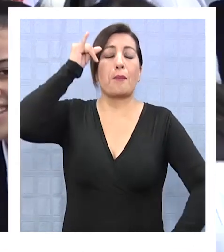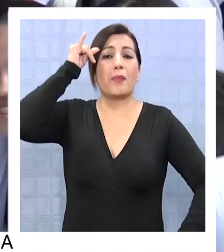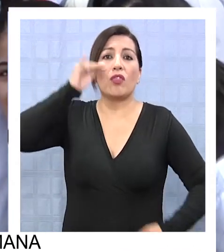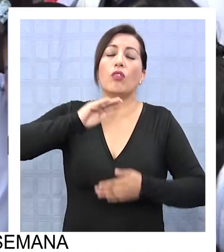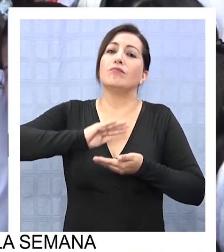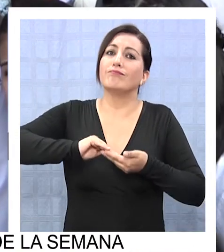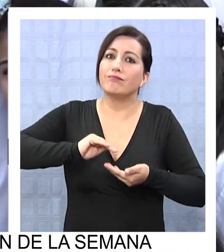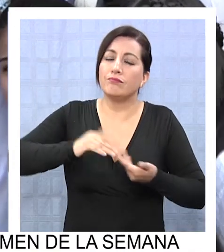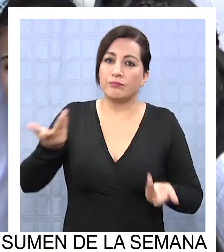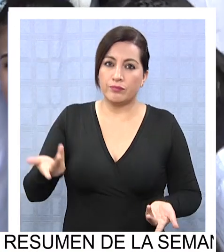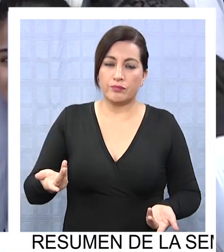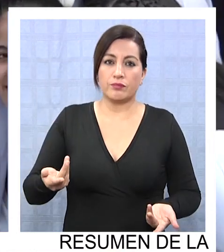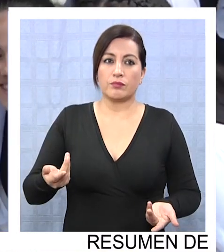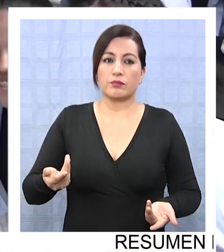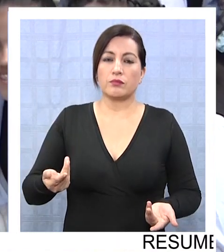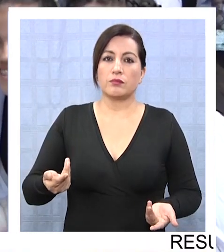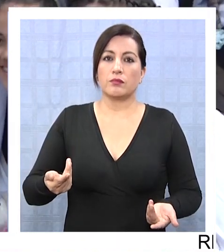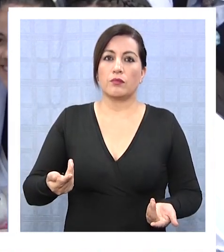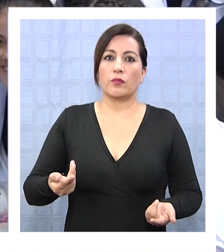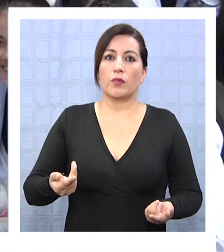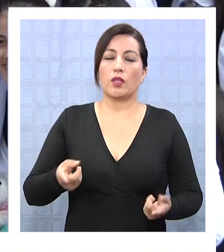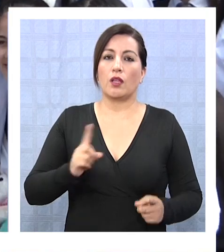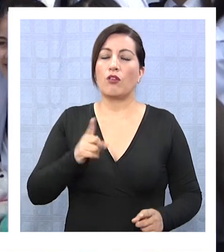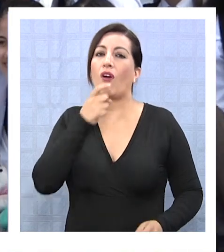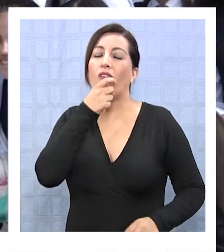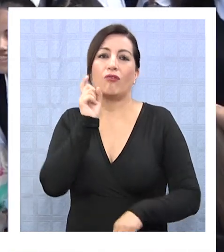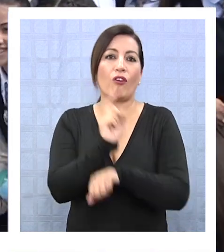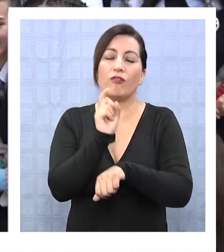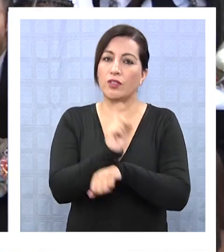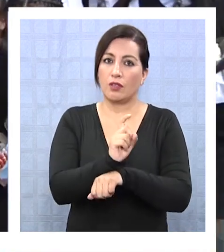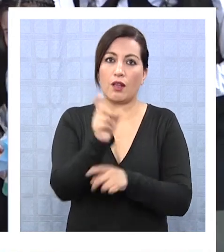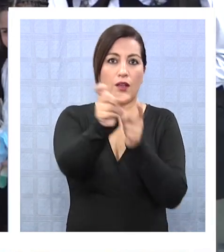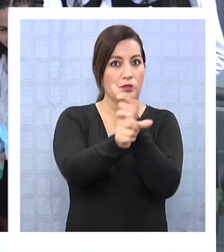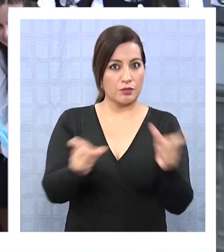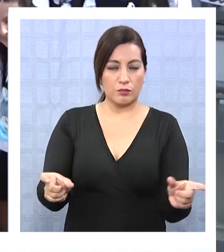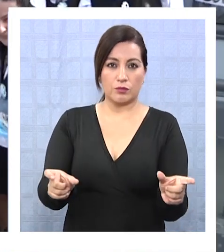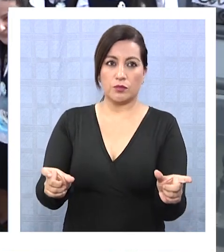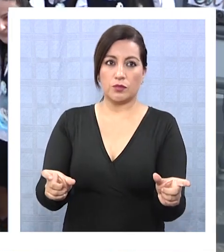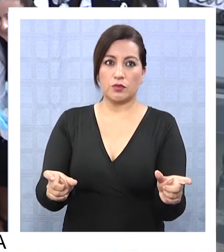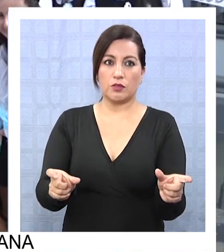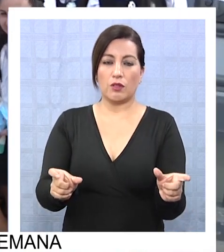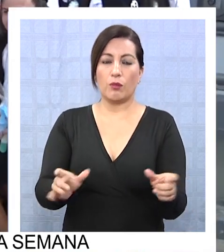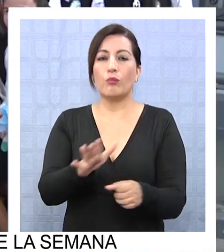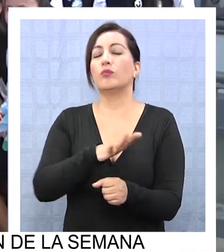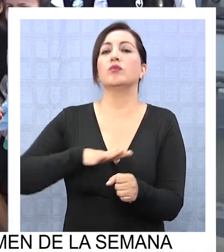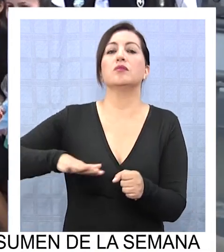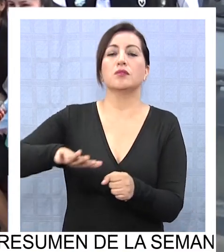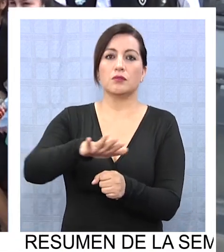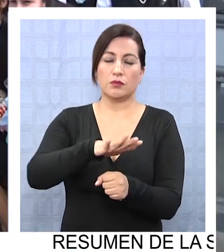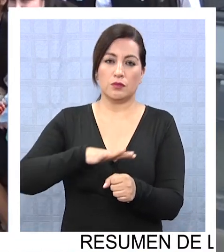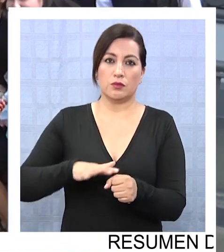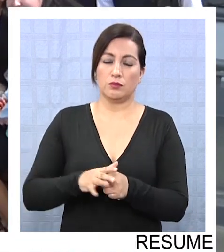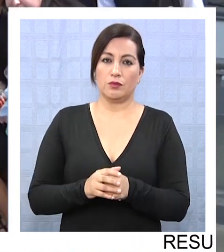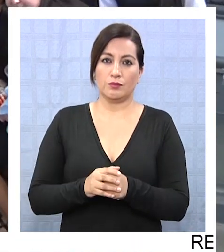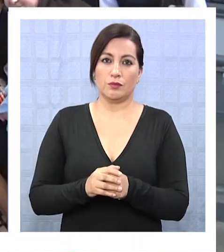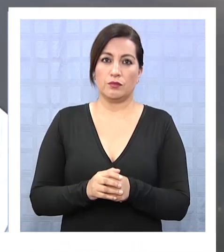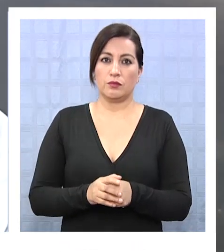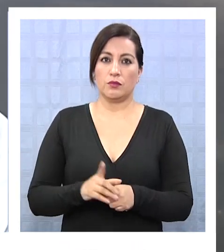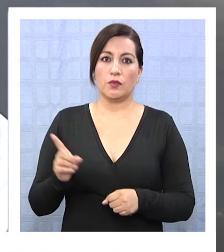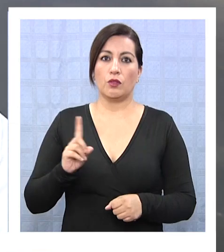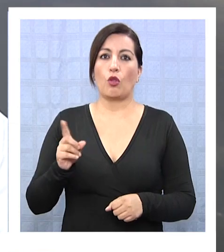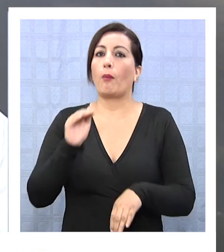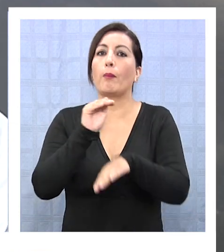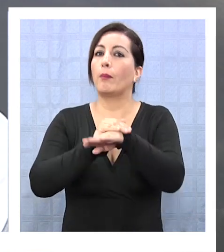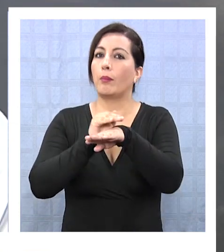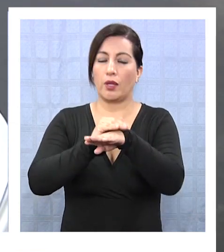perdón y el de tirar la primera piedra y de juzgar a las personas por un acto que fue, insisto,